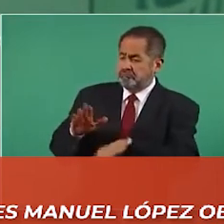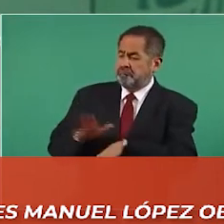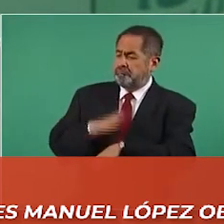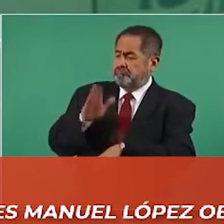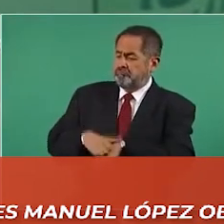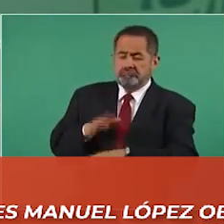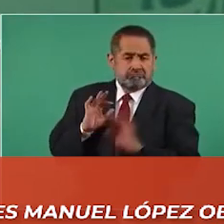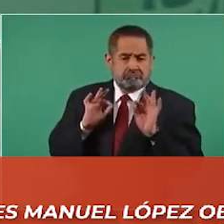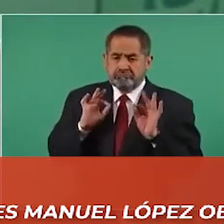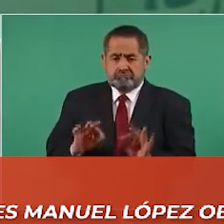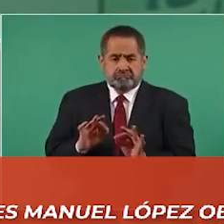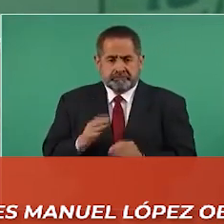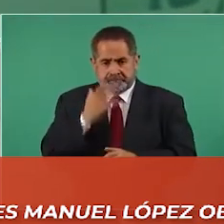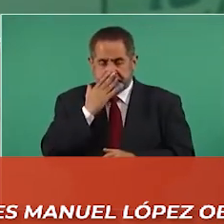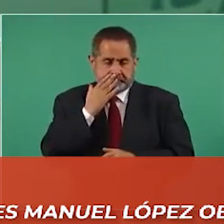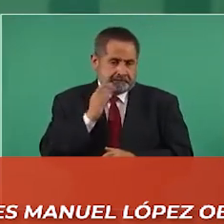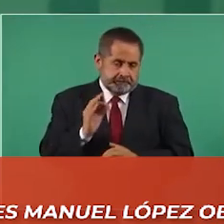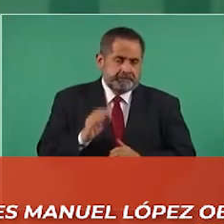fue